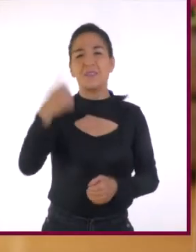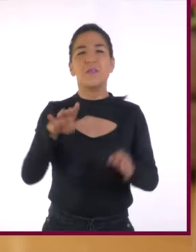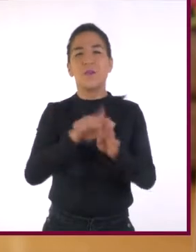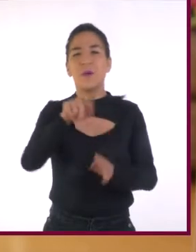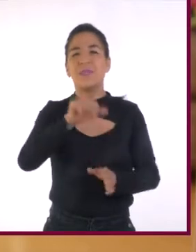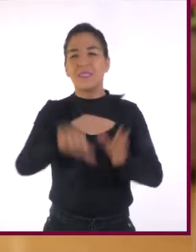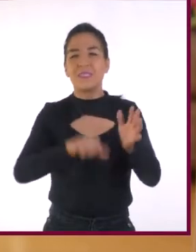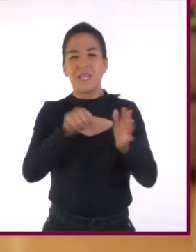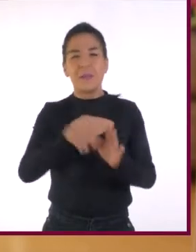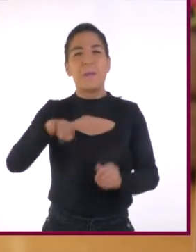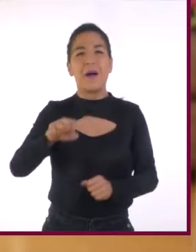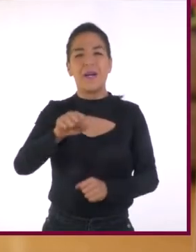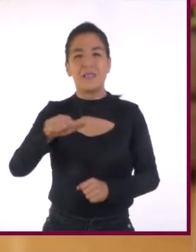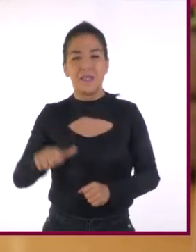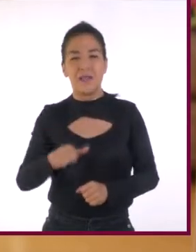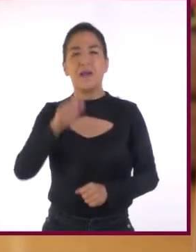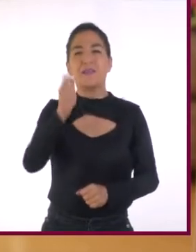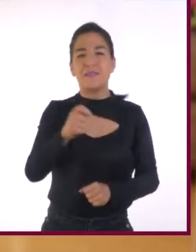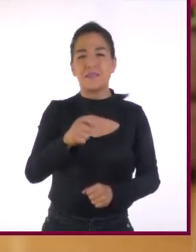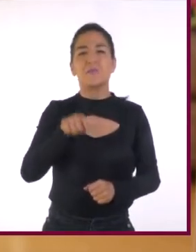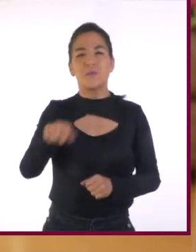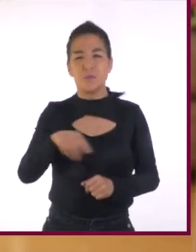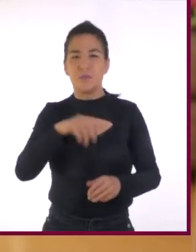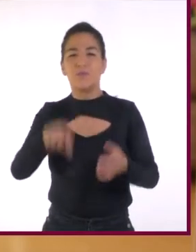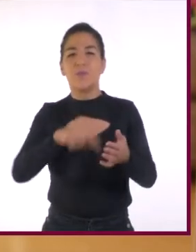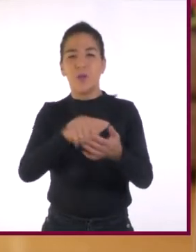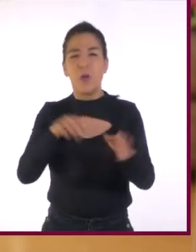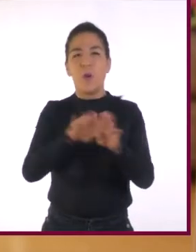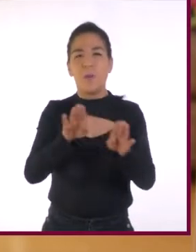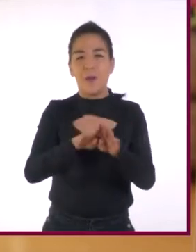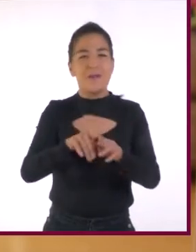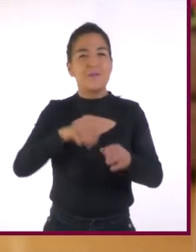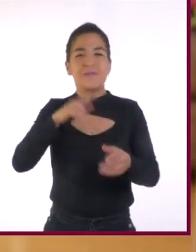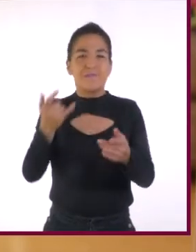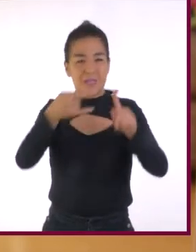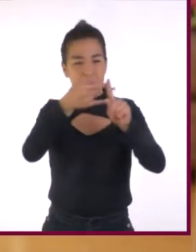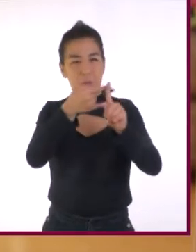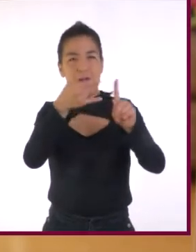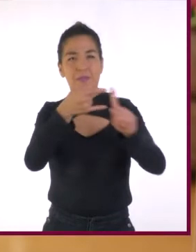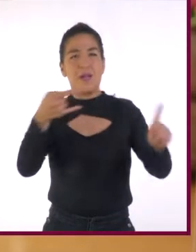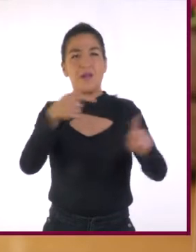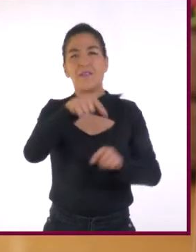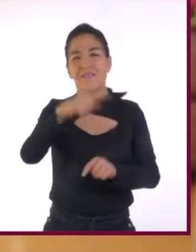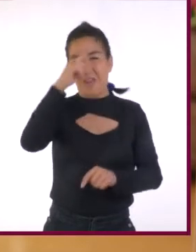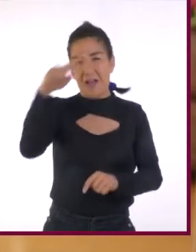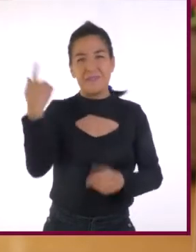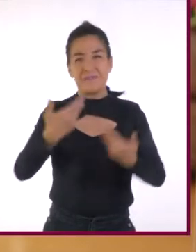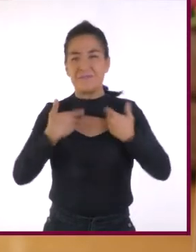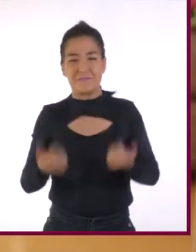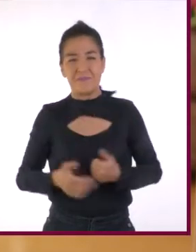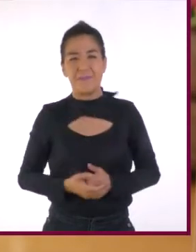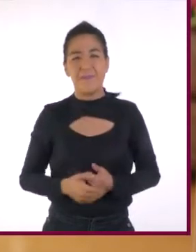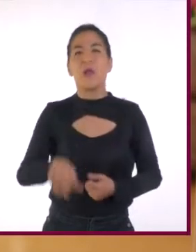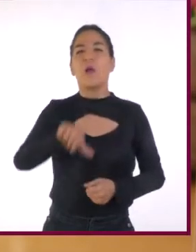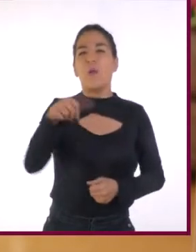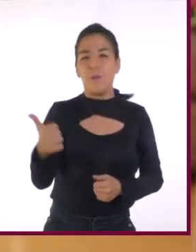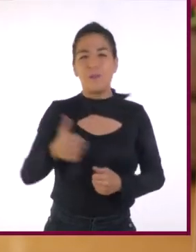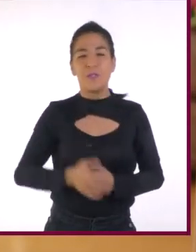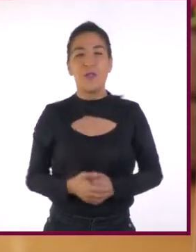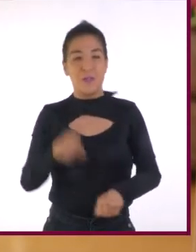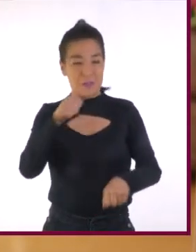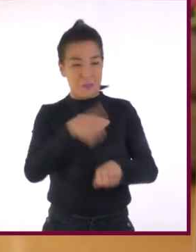porque el centro de masa va a corresponder al centro geométrico de este objeto. Entonces es algo que podemos pues medir muy